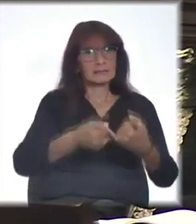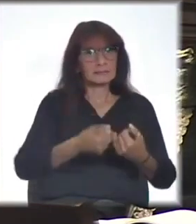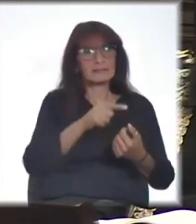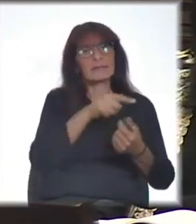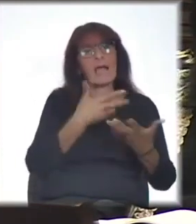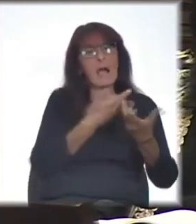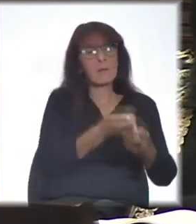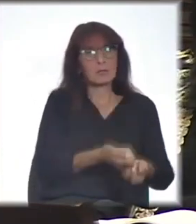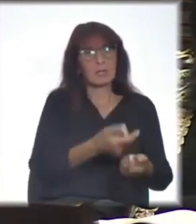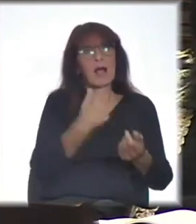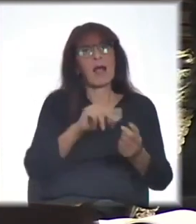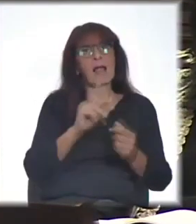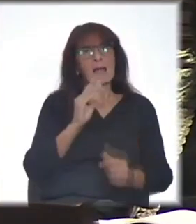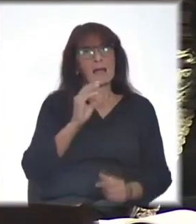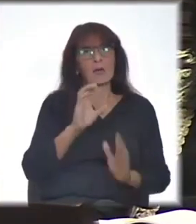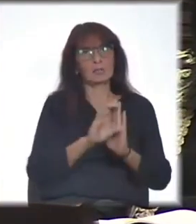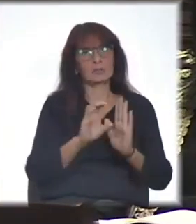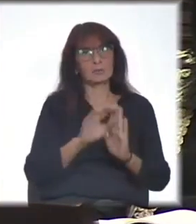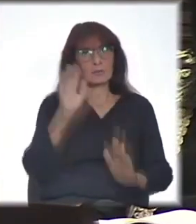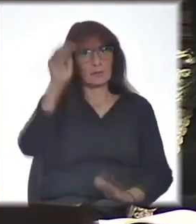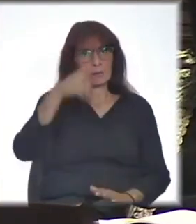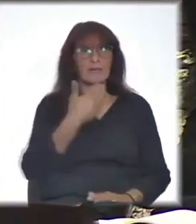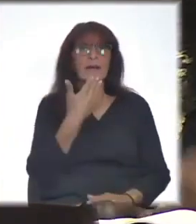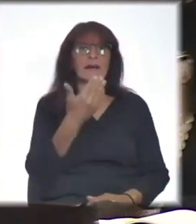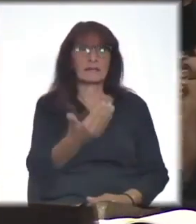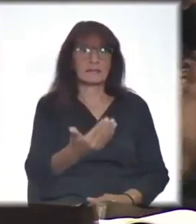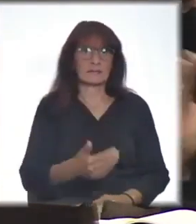la Constitución de la República. Muchas gracias, señor presidente.